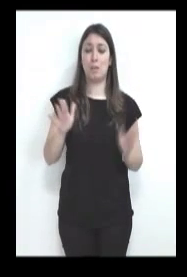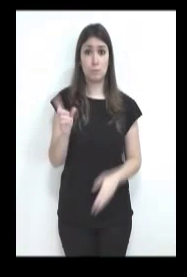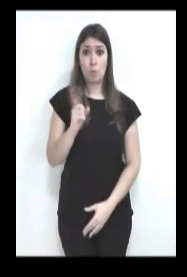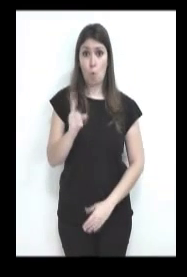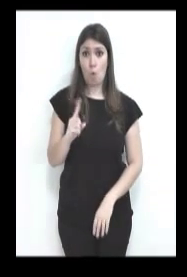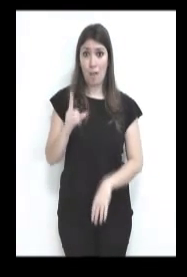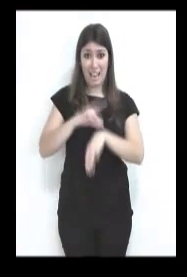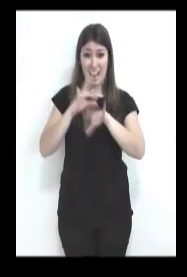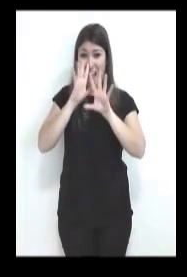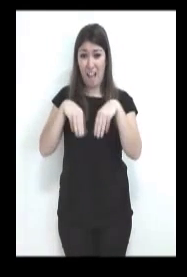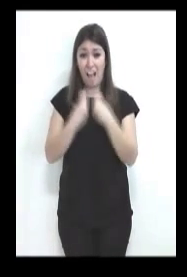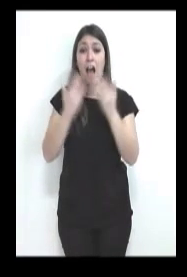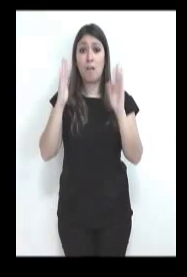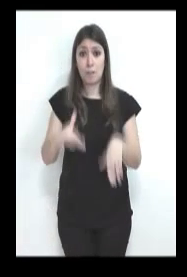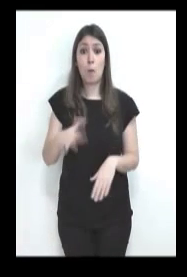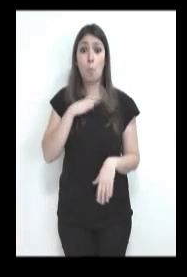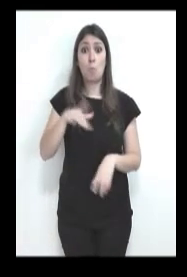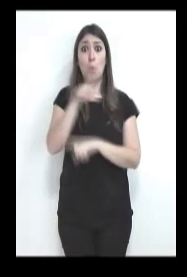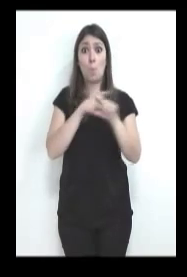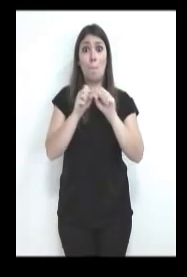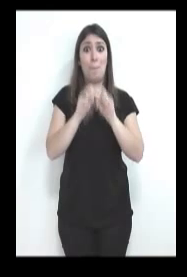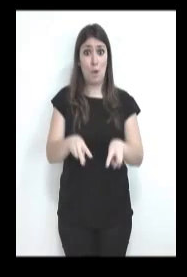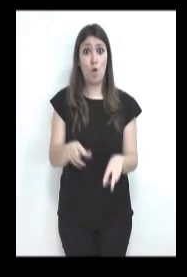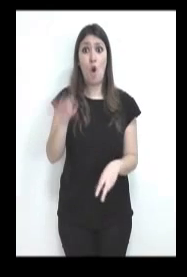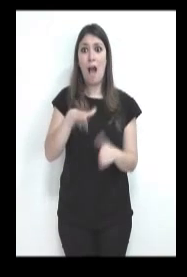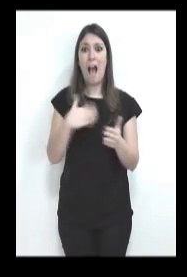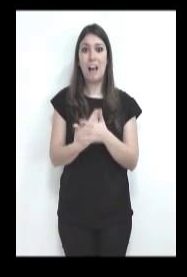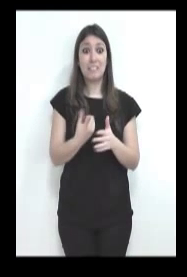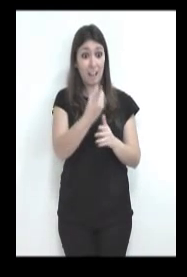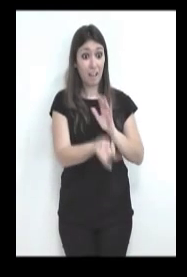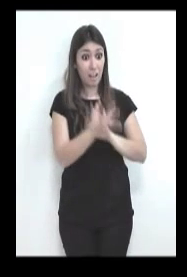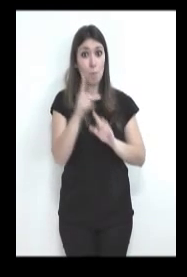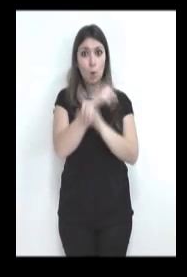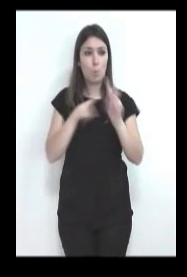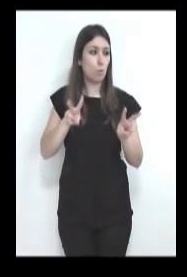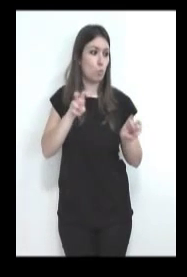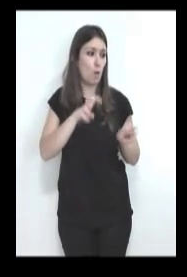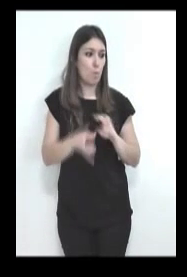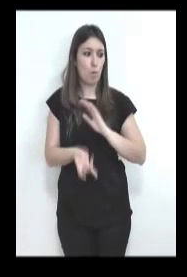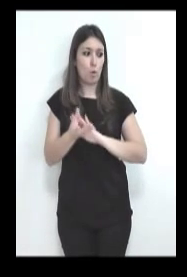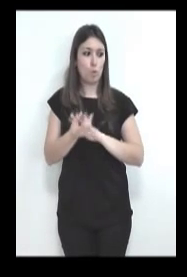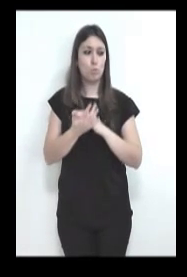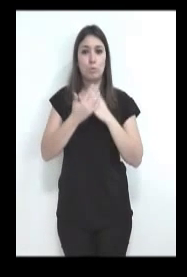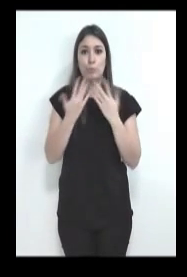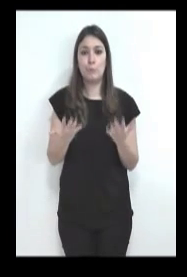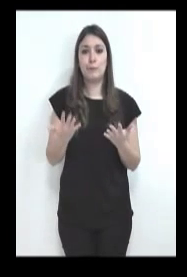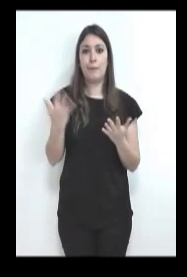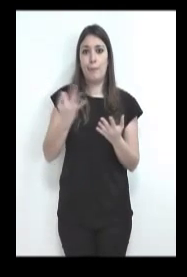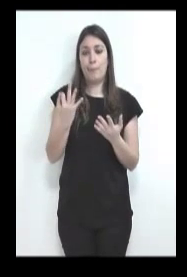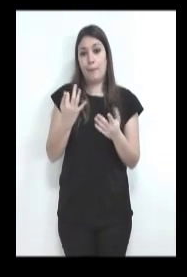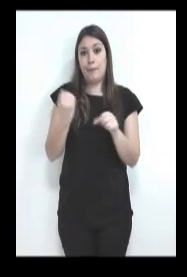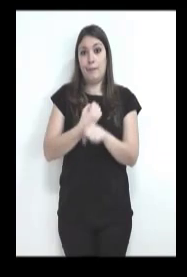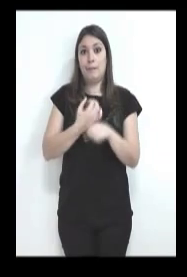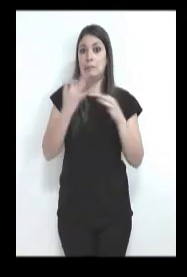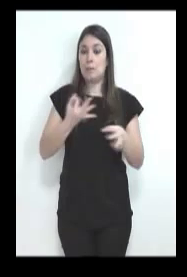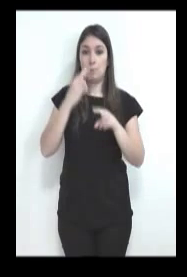ponen de manifiesto son esos problemas o incluso generan problemas nuevos. Entonces, bueno, yo creo que hay que trabajar siempre desde